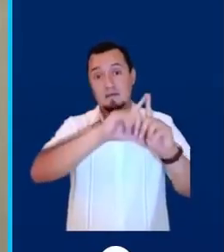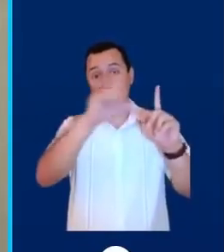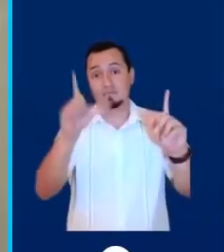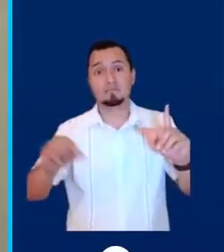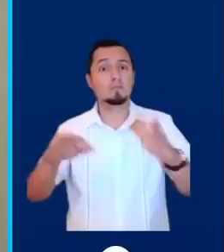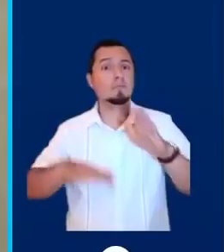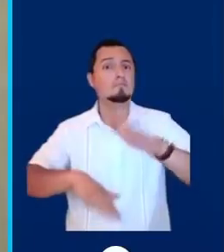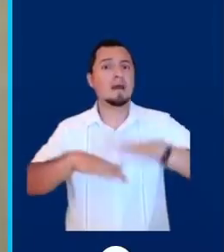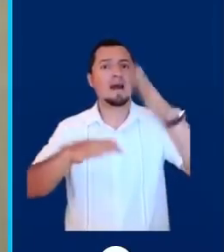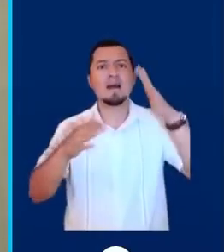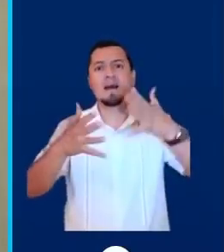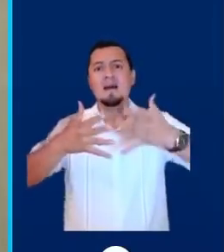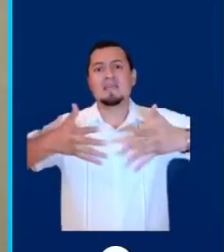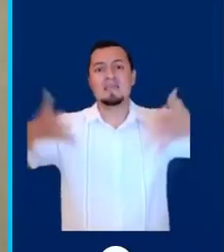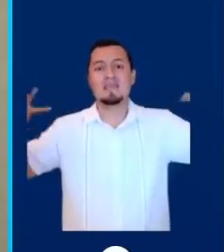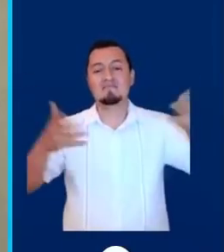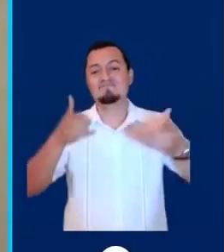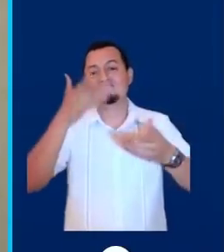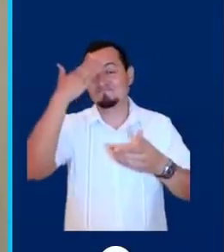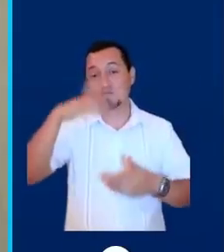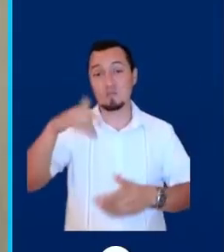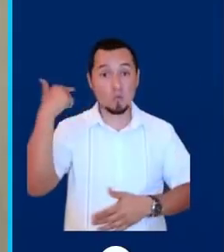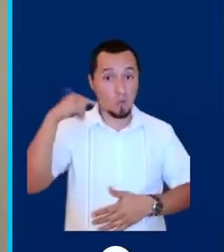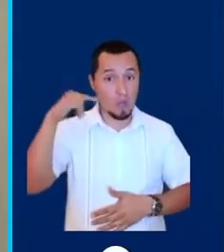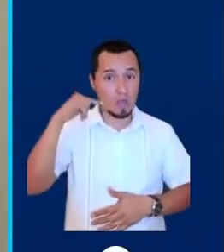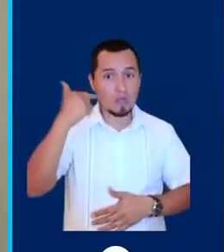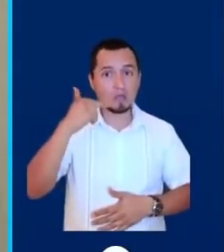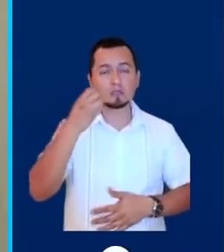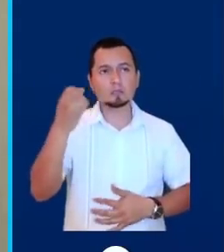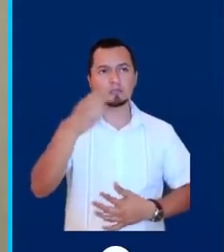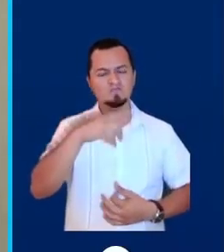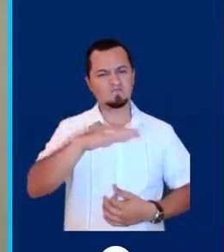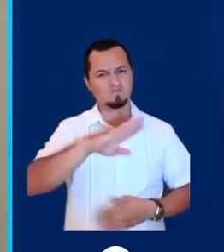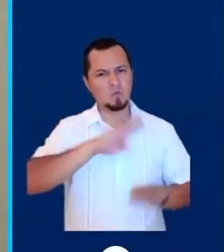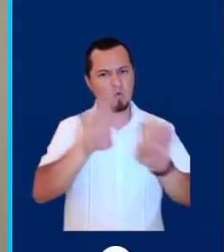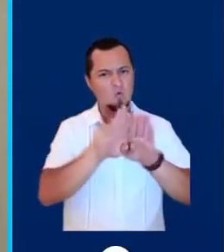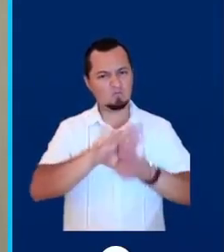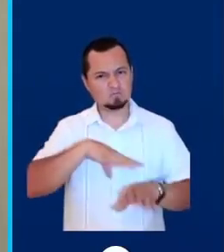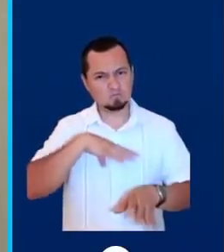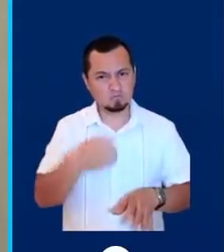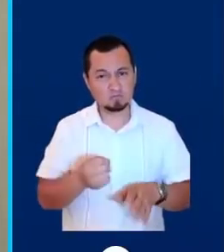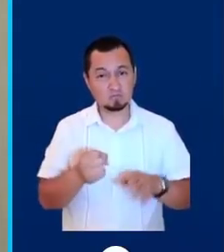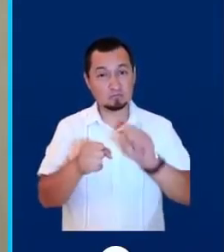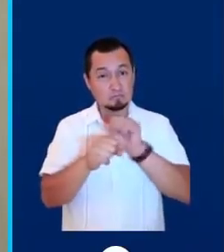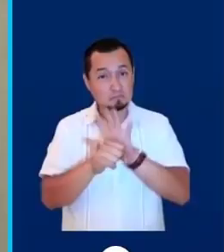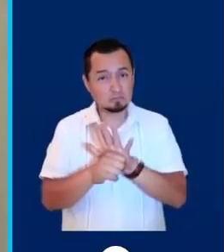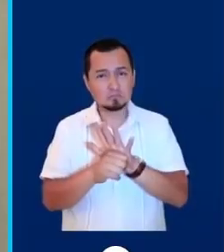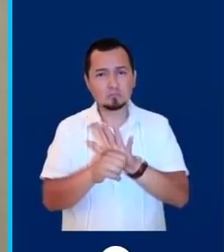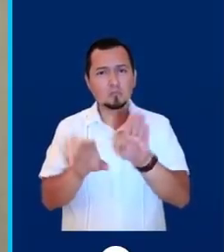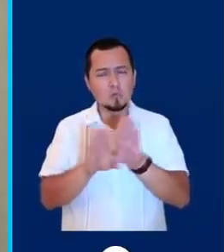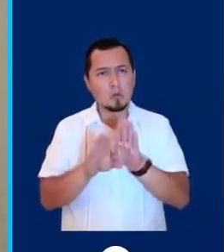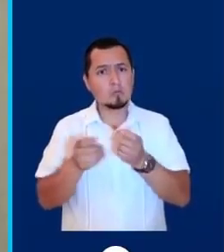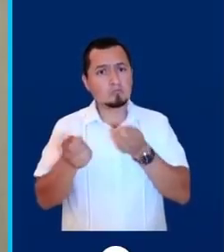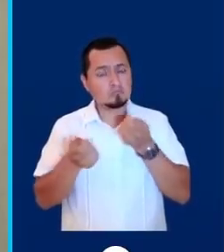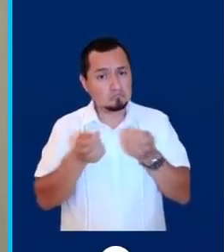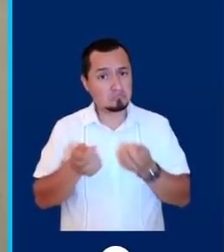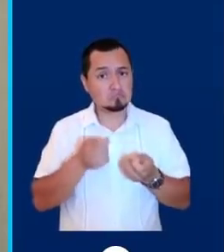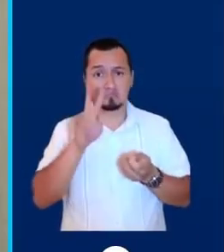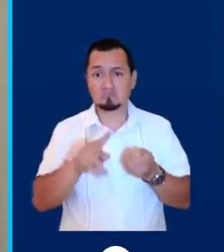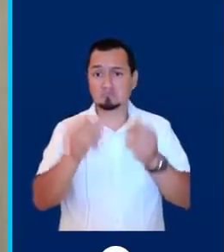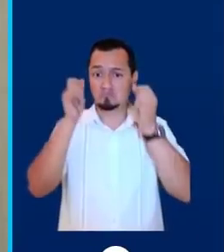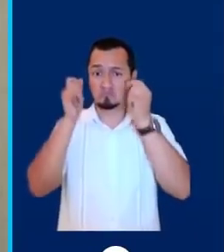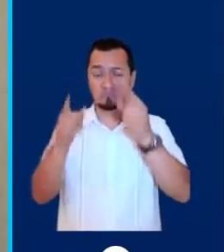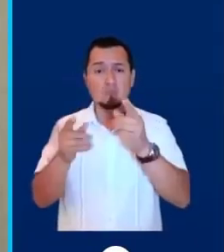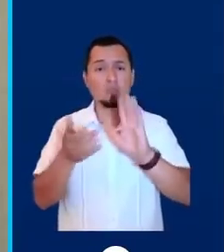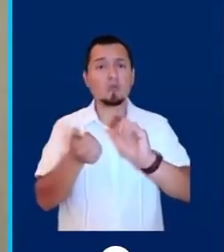México, en Guadalajara, hemos sabido enfrentar esta pandemia y nos hemos destacado por